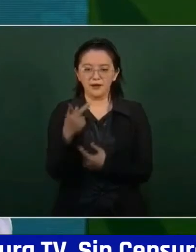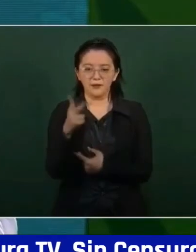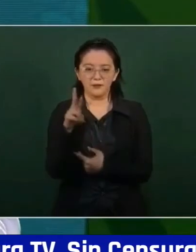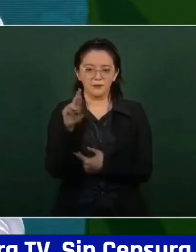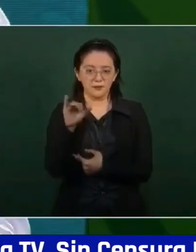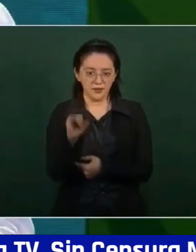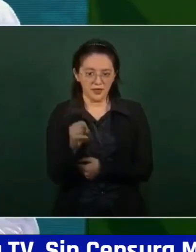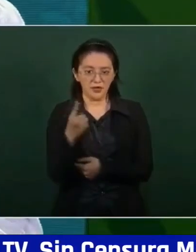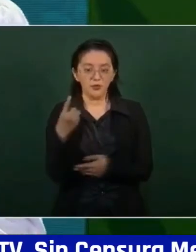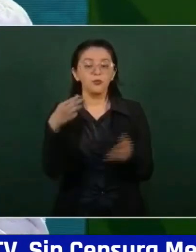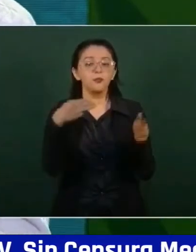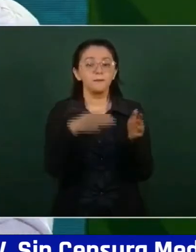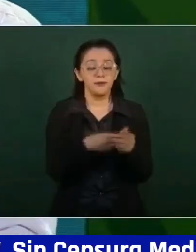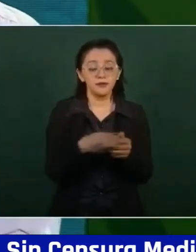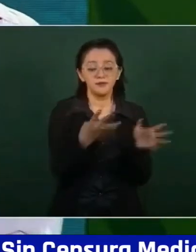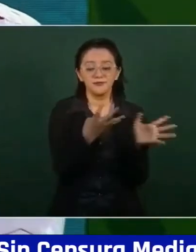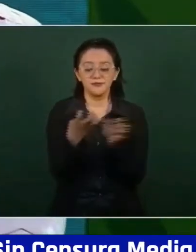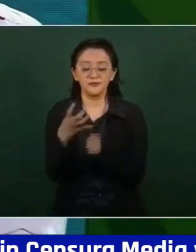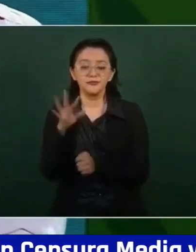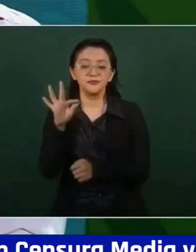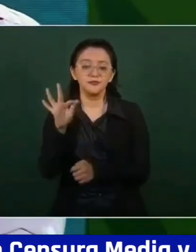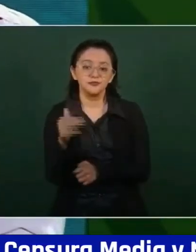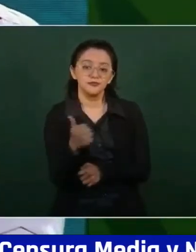en 1946